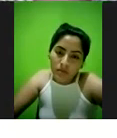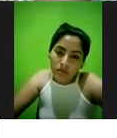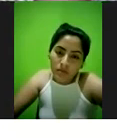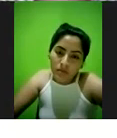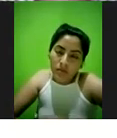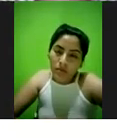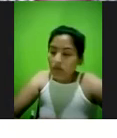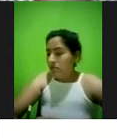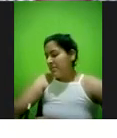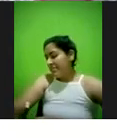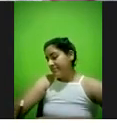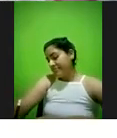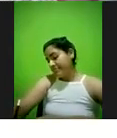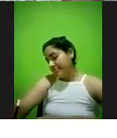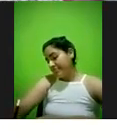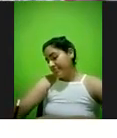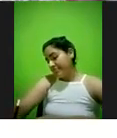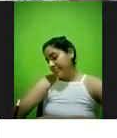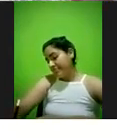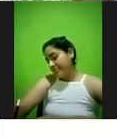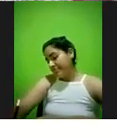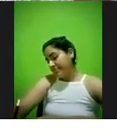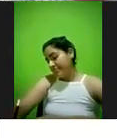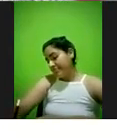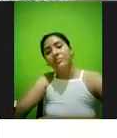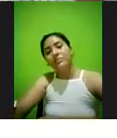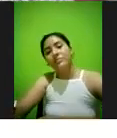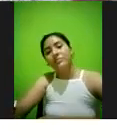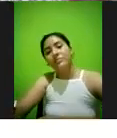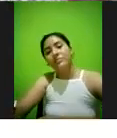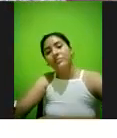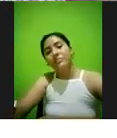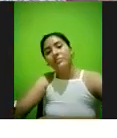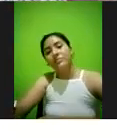mínima partícula que son los átomos, carbono, hidrógeno, nitrógeno,